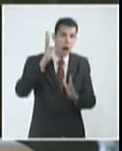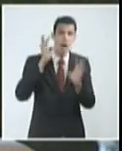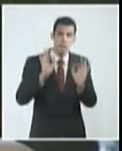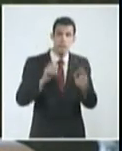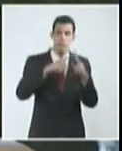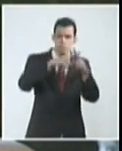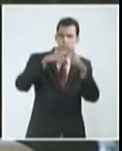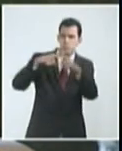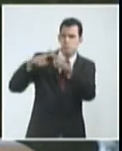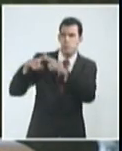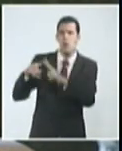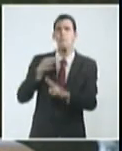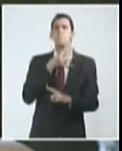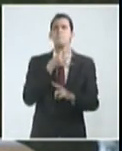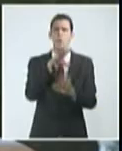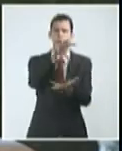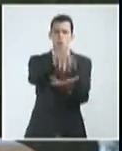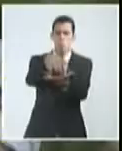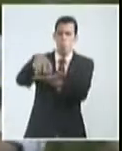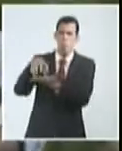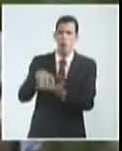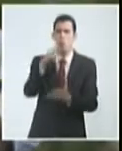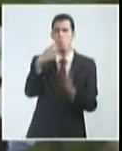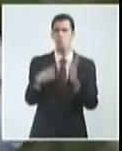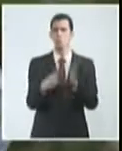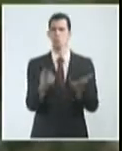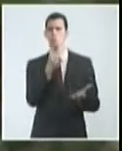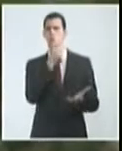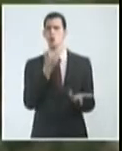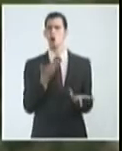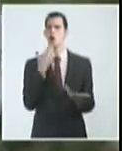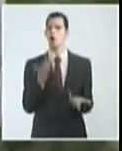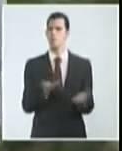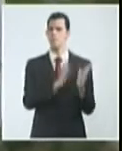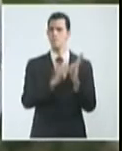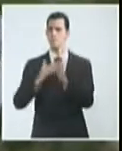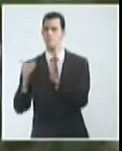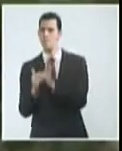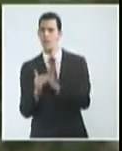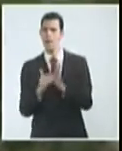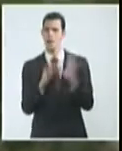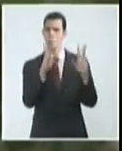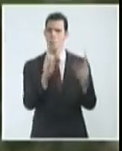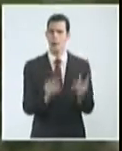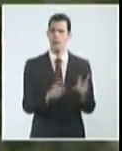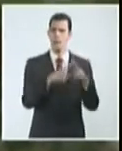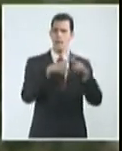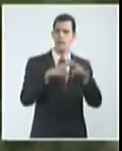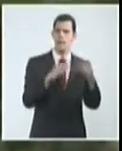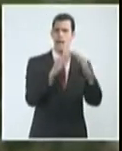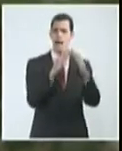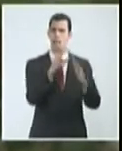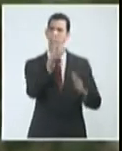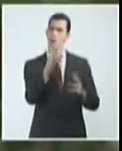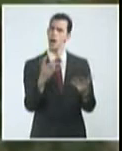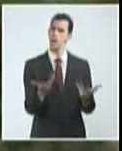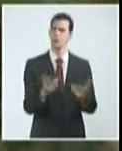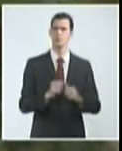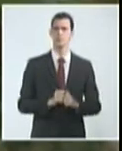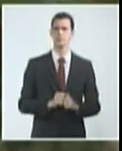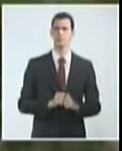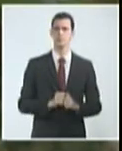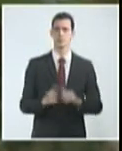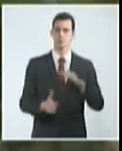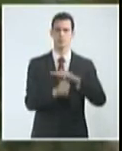esa sistematicidad? El origen de tu pregunta indica hacia dónde tenemos que ir. Yo sé que hay insatisfacciones